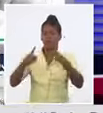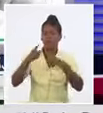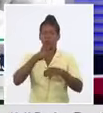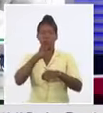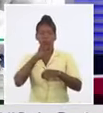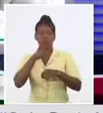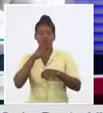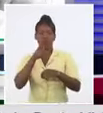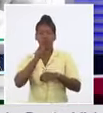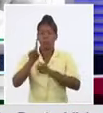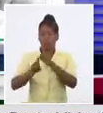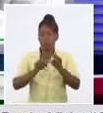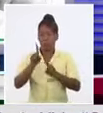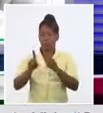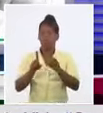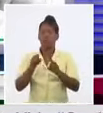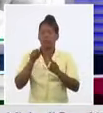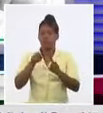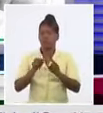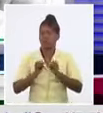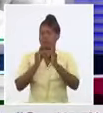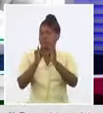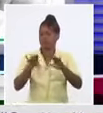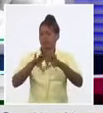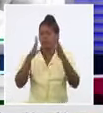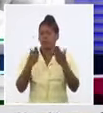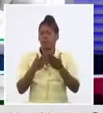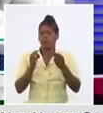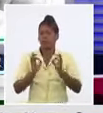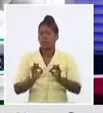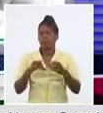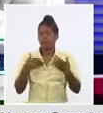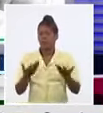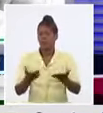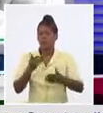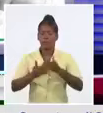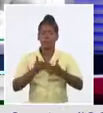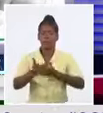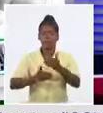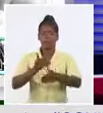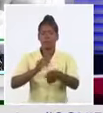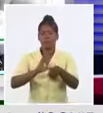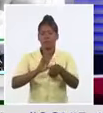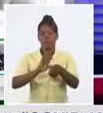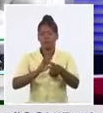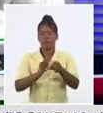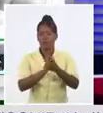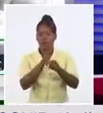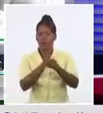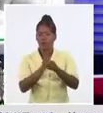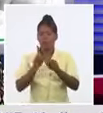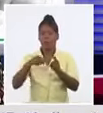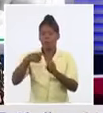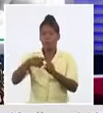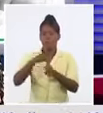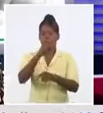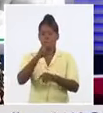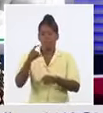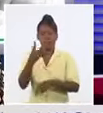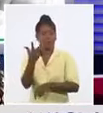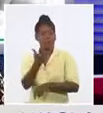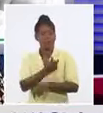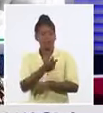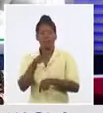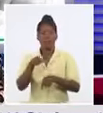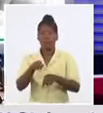población relacionadas con el proceso de vacunación anti-COVID-19. Estas dudas las hemos recepcionado a través de las redes